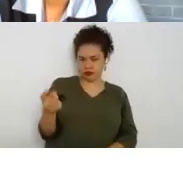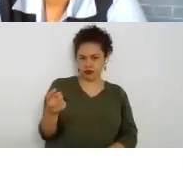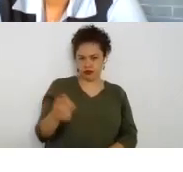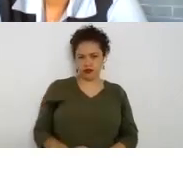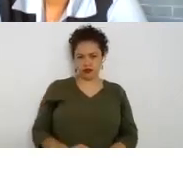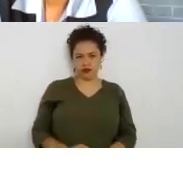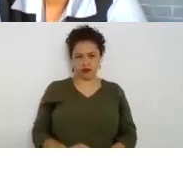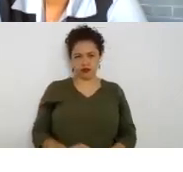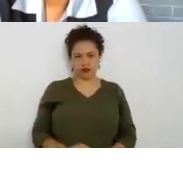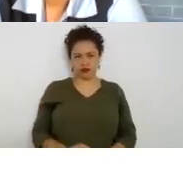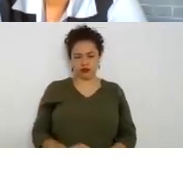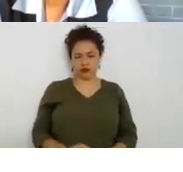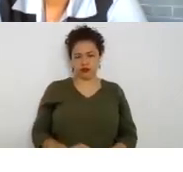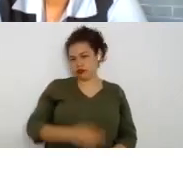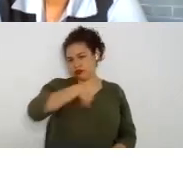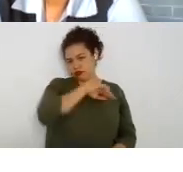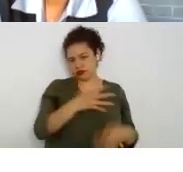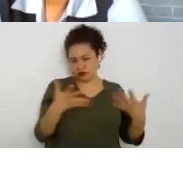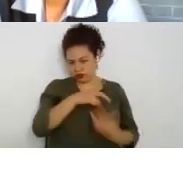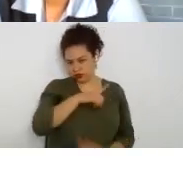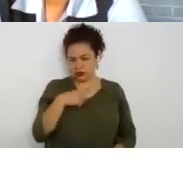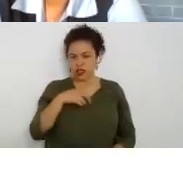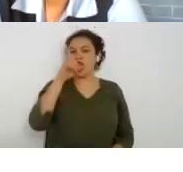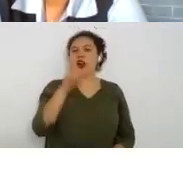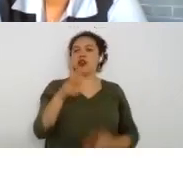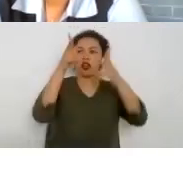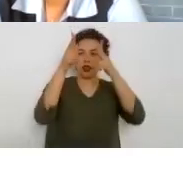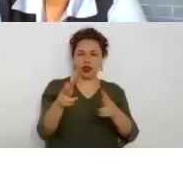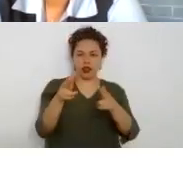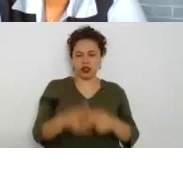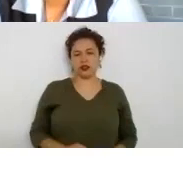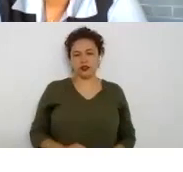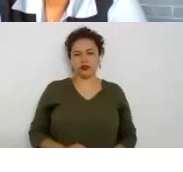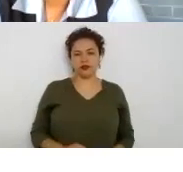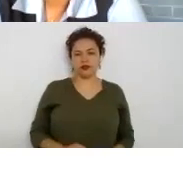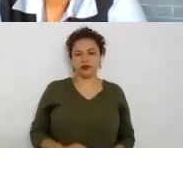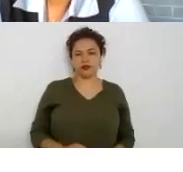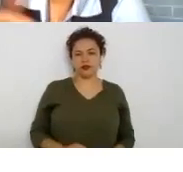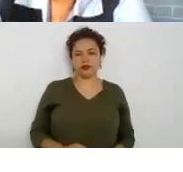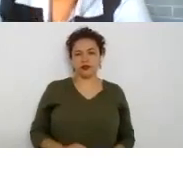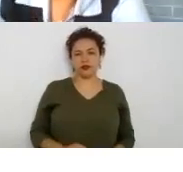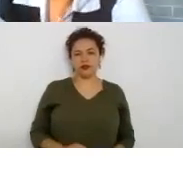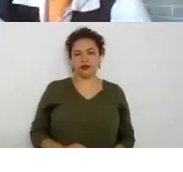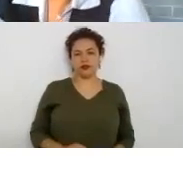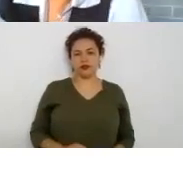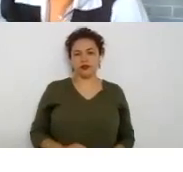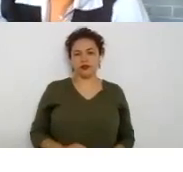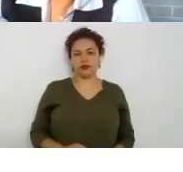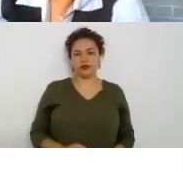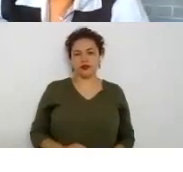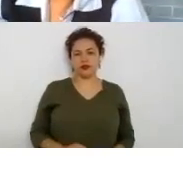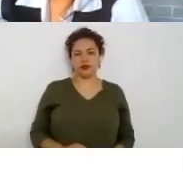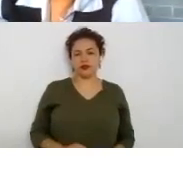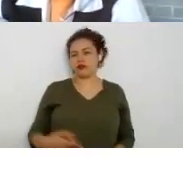estas, lo que podremos hacer es cortar la energía eléctrica. ¿De acuerdo? Con eso yo ya estoy quitando